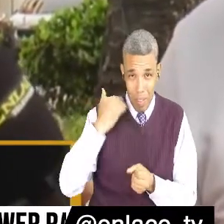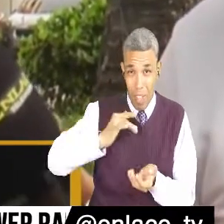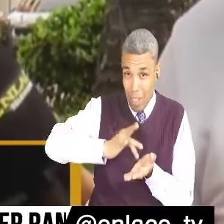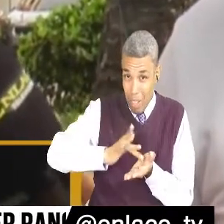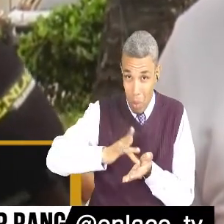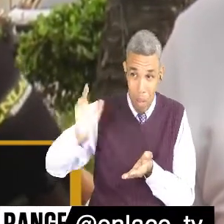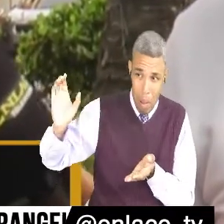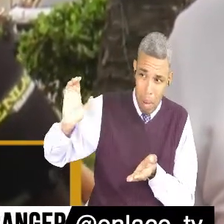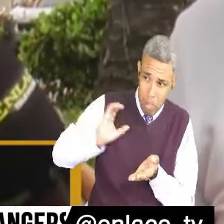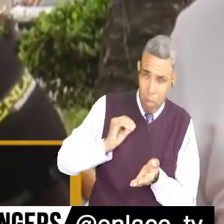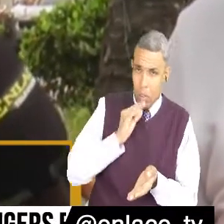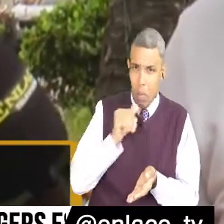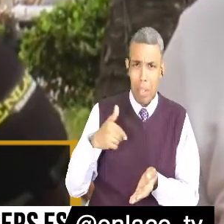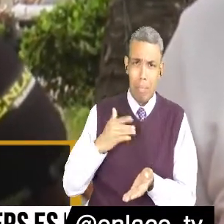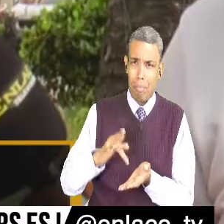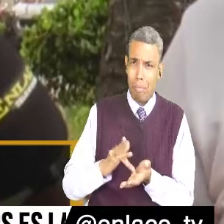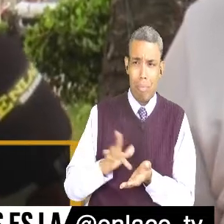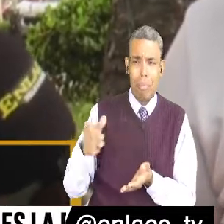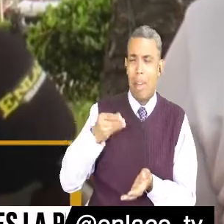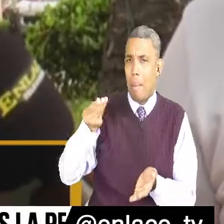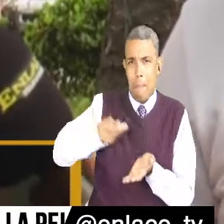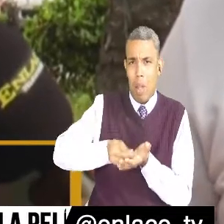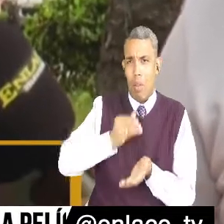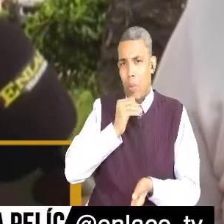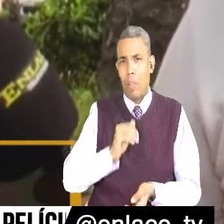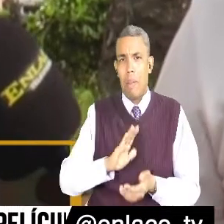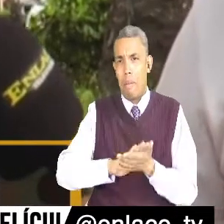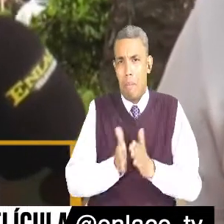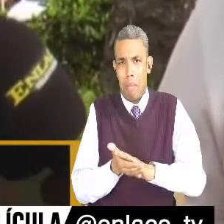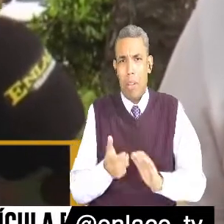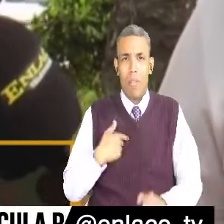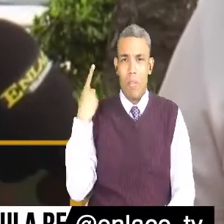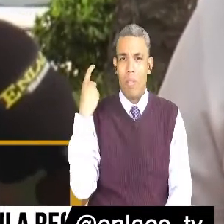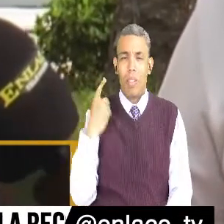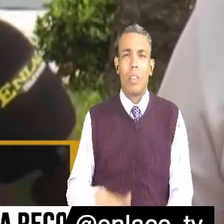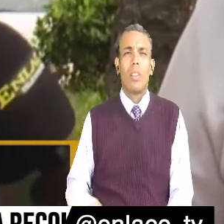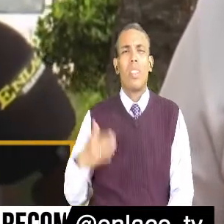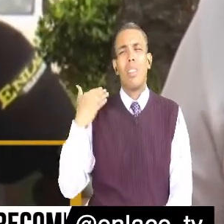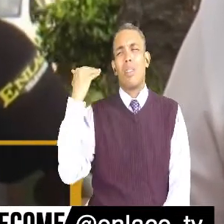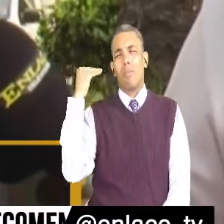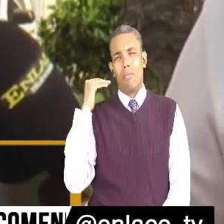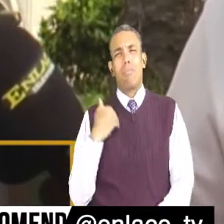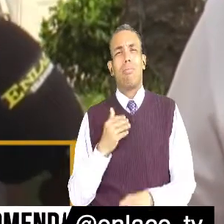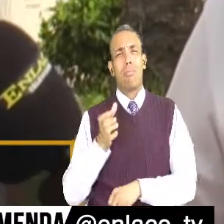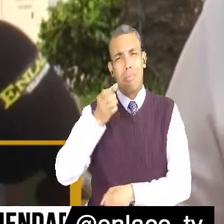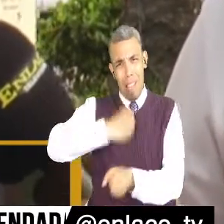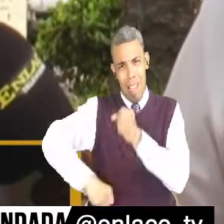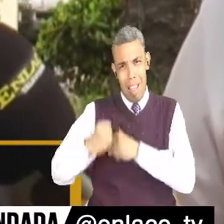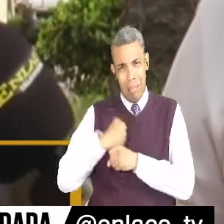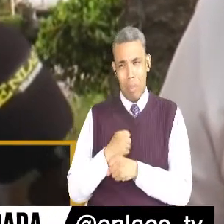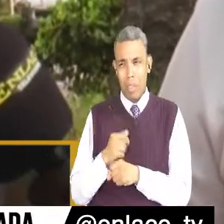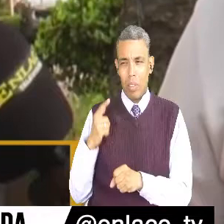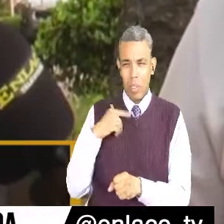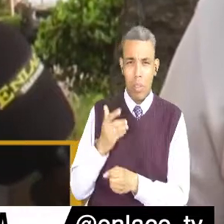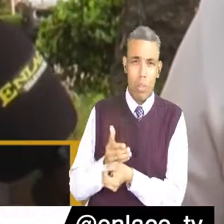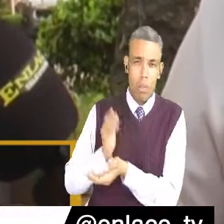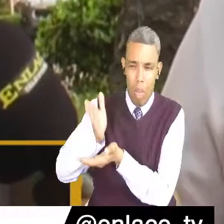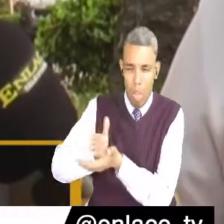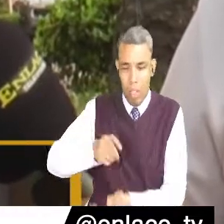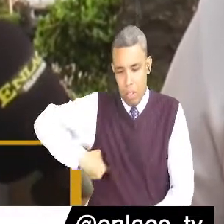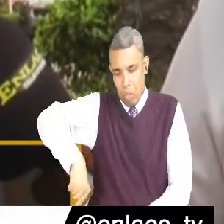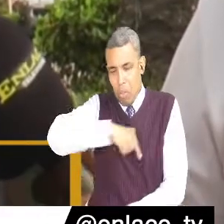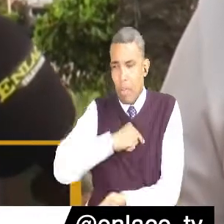haciendo presencia, hablamos con el gerente encargado en ese tiempo, el doctor San Miguel. Hablamos con el